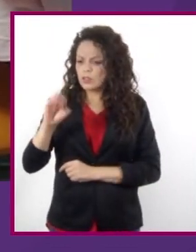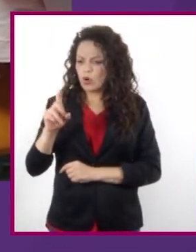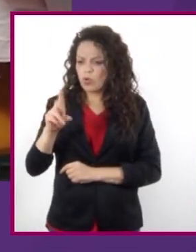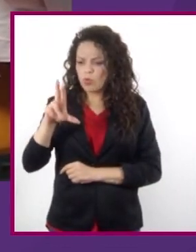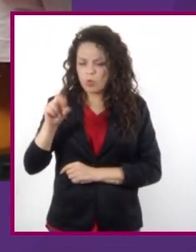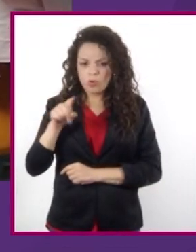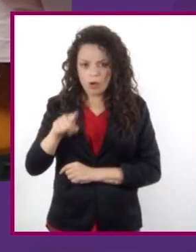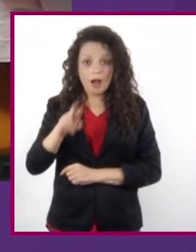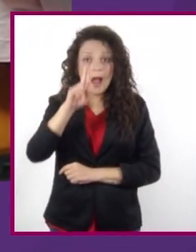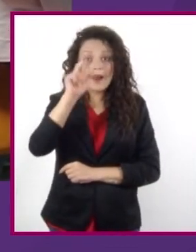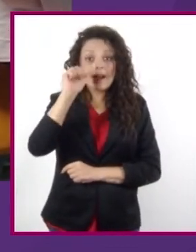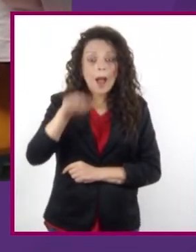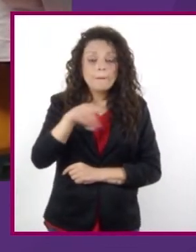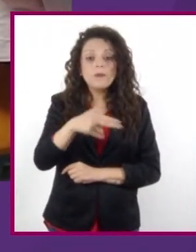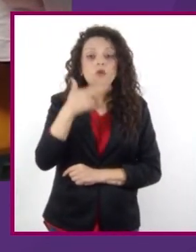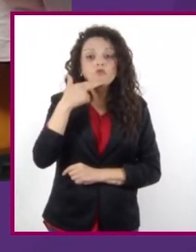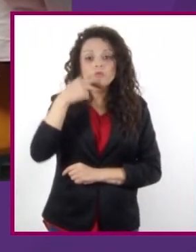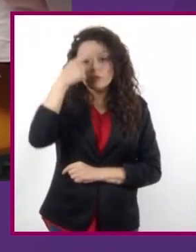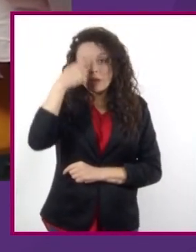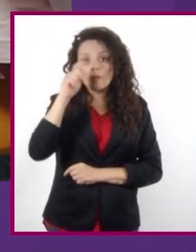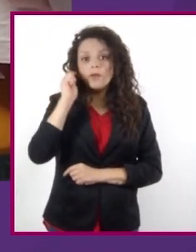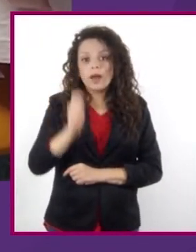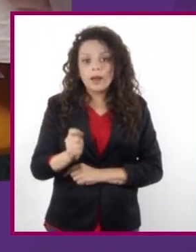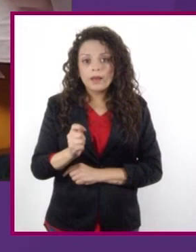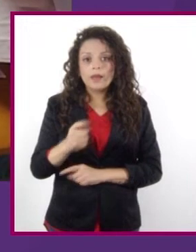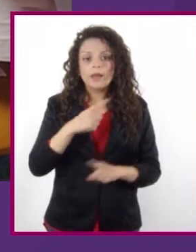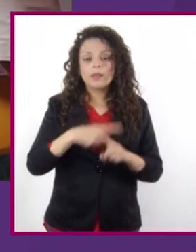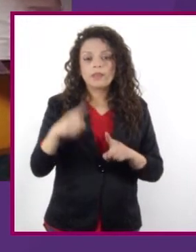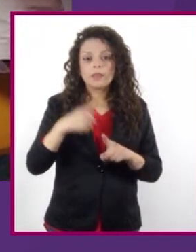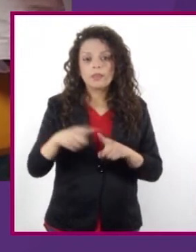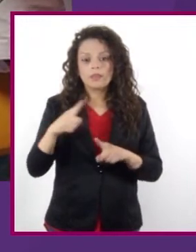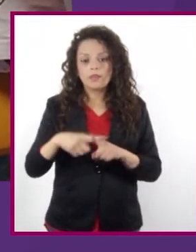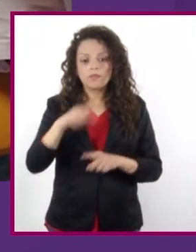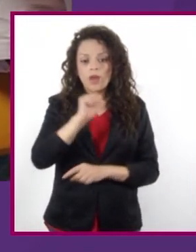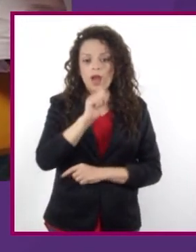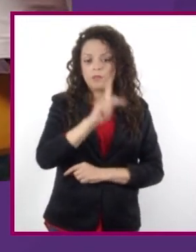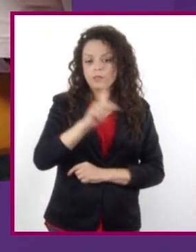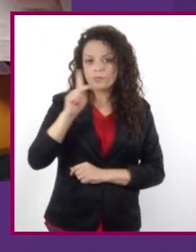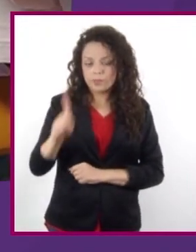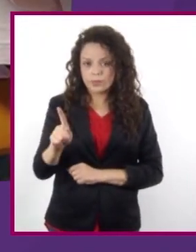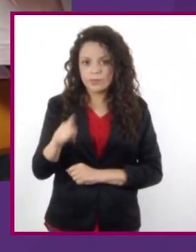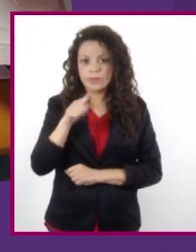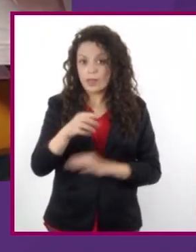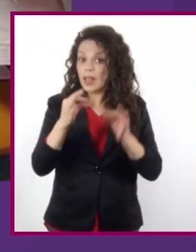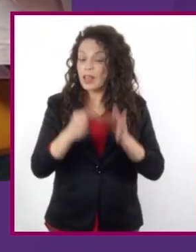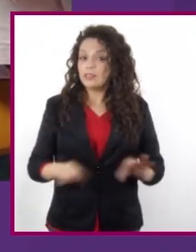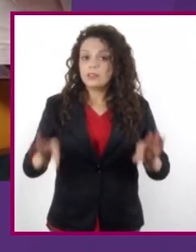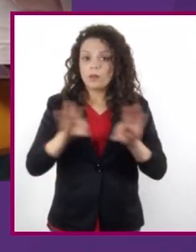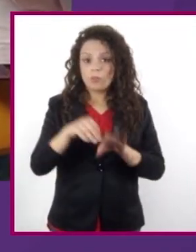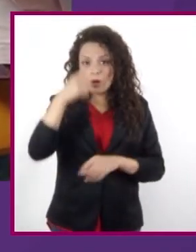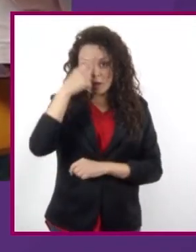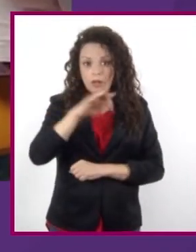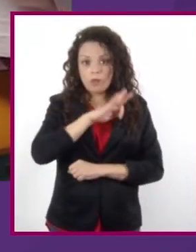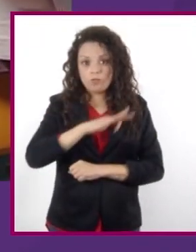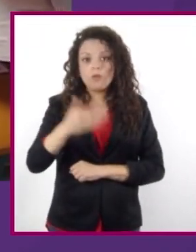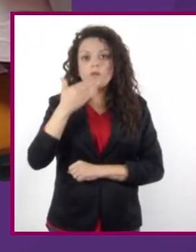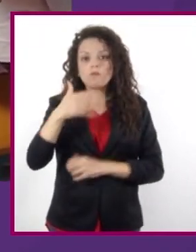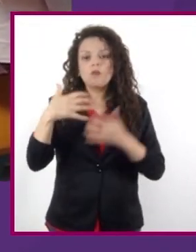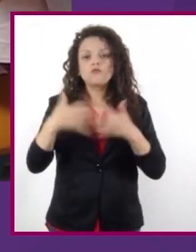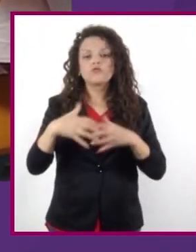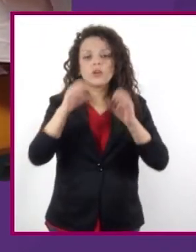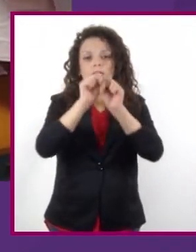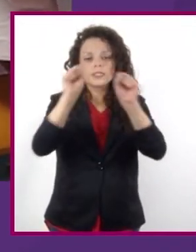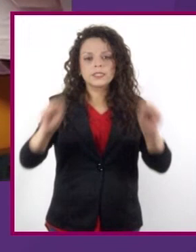RAM es usada para trabajar las aplicaciones, jugando un papel fundamental en el rendimiento del sistema, y su